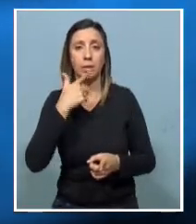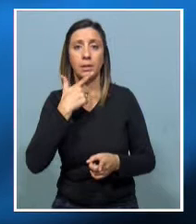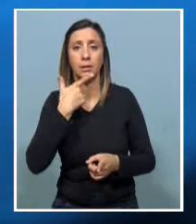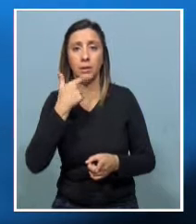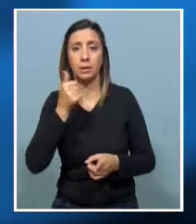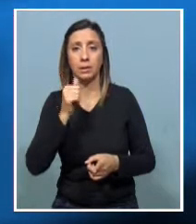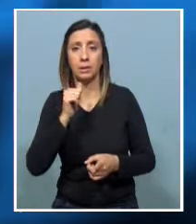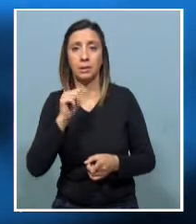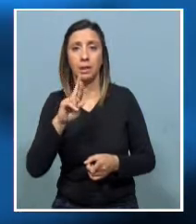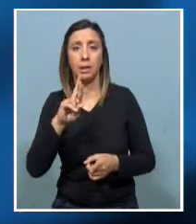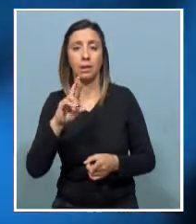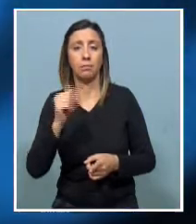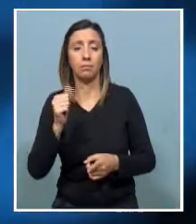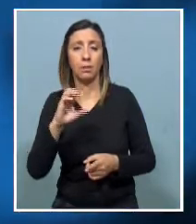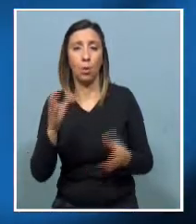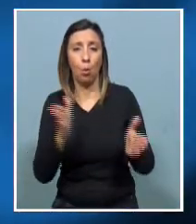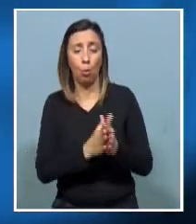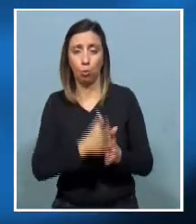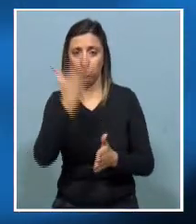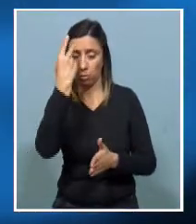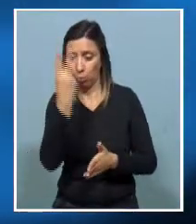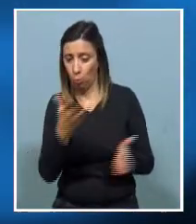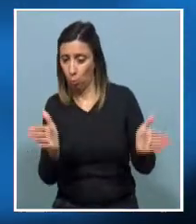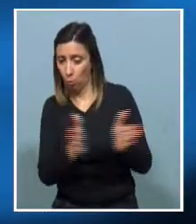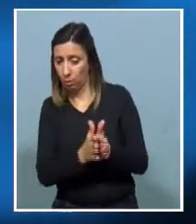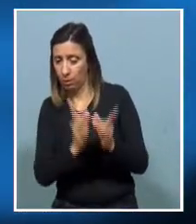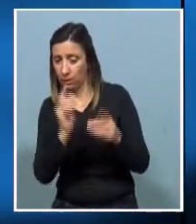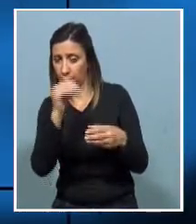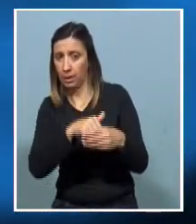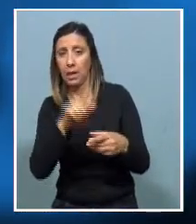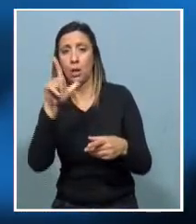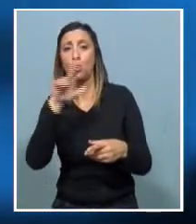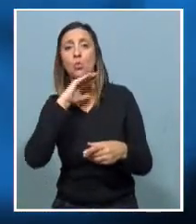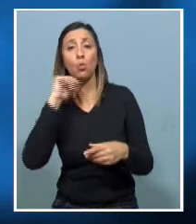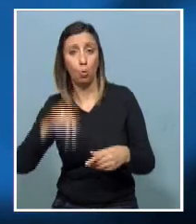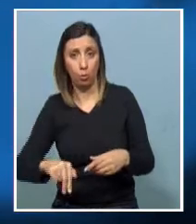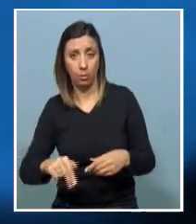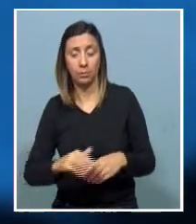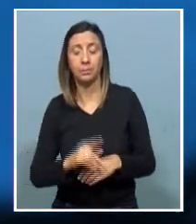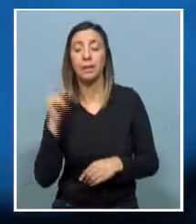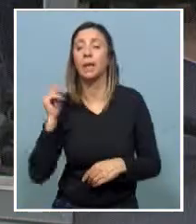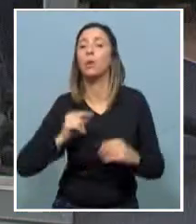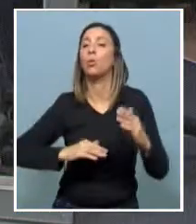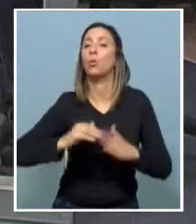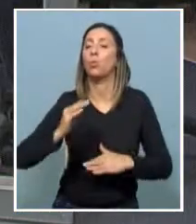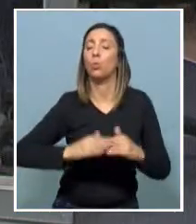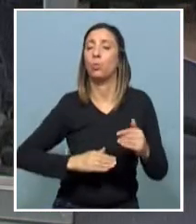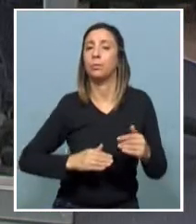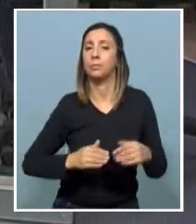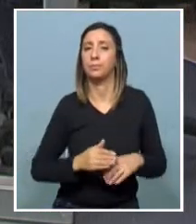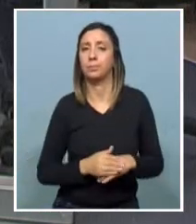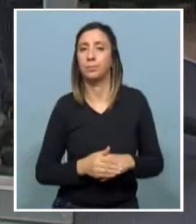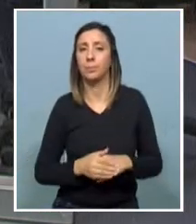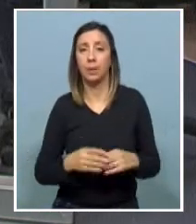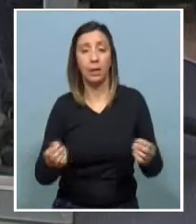Tilizarao justamente con San Martín, y en esto también incluimos a Luján. Son obras que se van a emplazar sobre lo que es